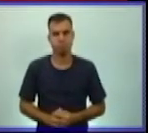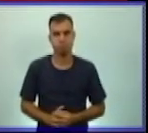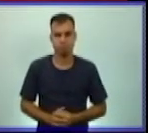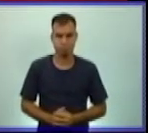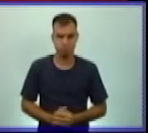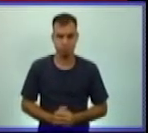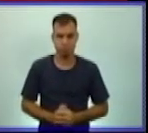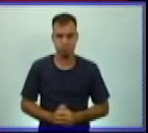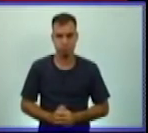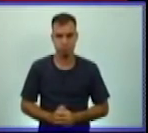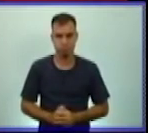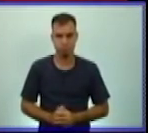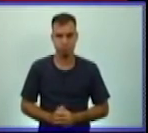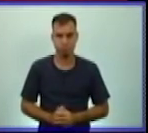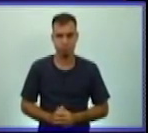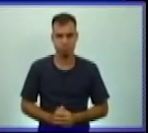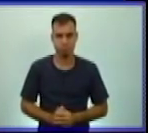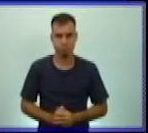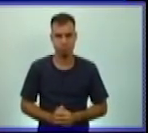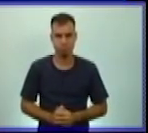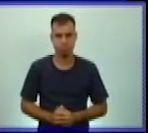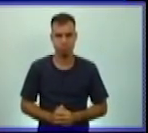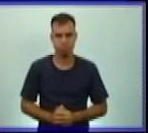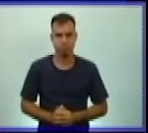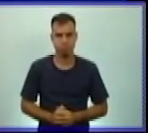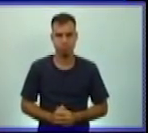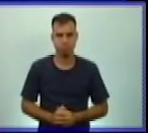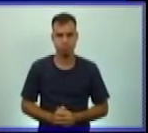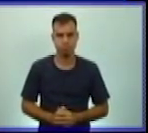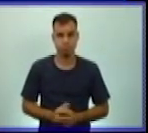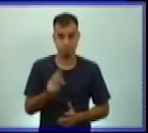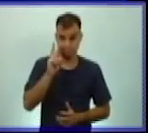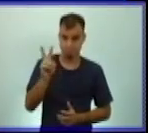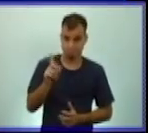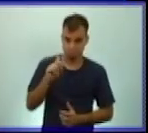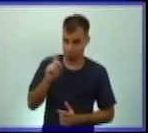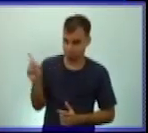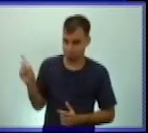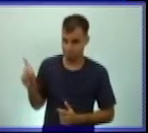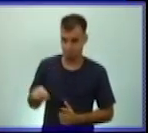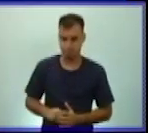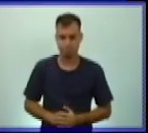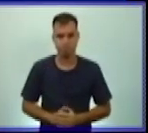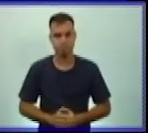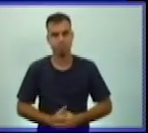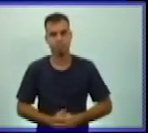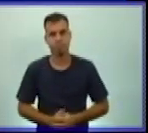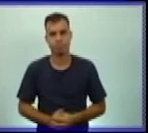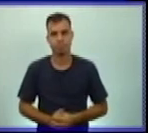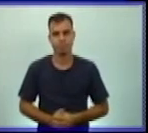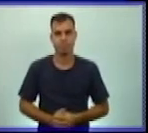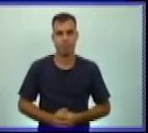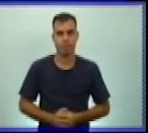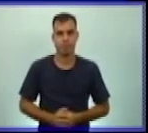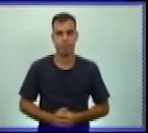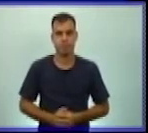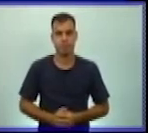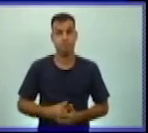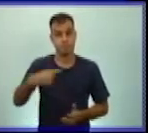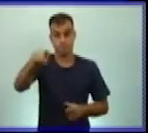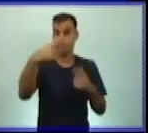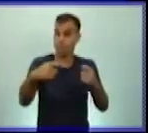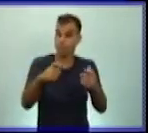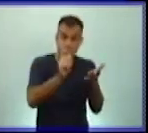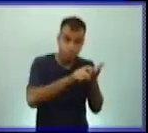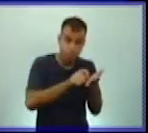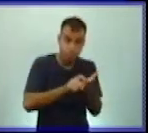grado. Entonces, el ejercicio dice lo siguiente: calcula la masa de óxido de aluminio, y sí quiero que tomen nota del enunciado y los